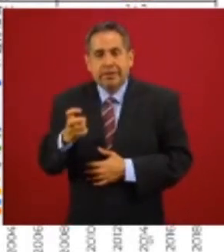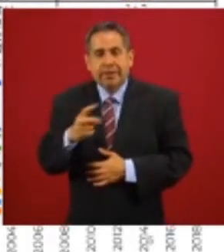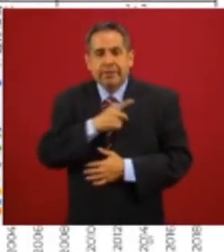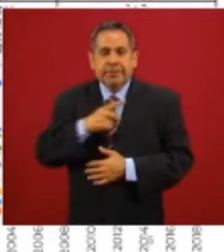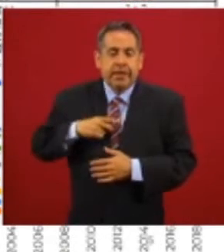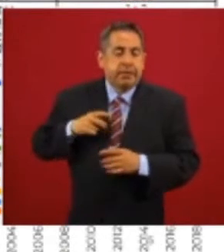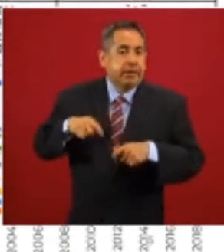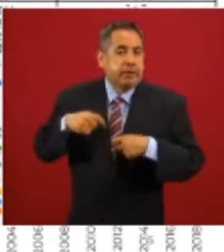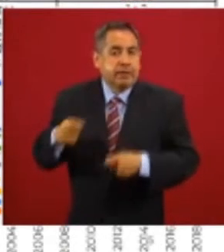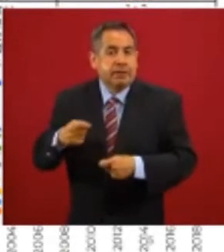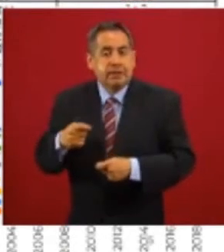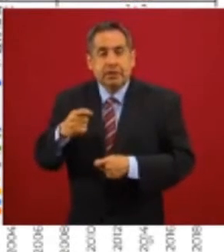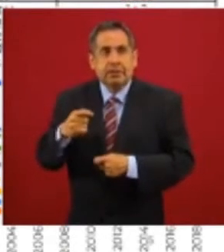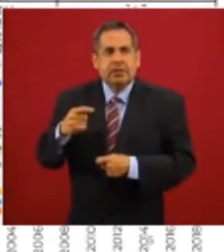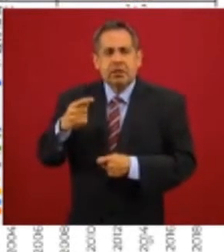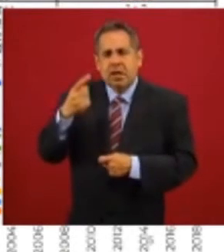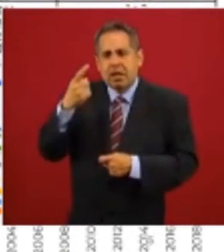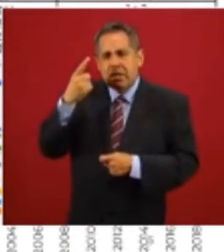entregar el